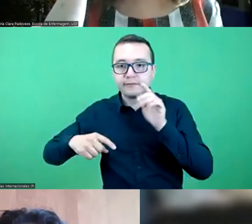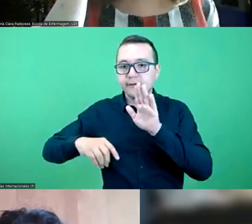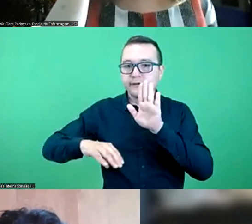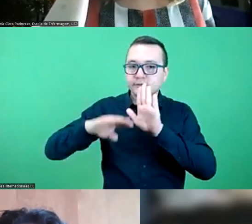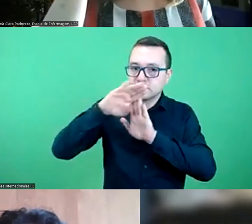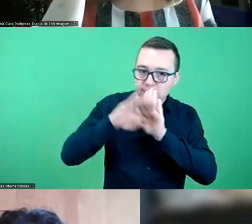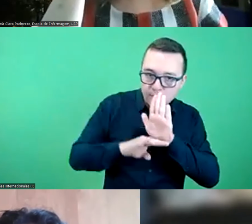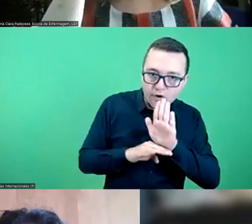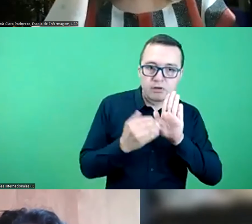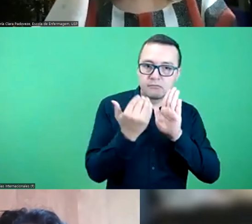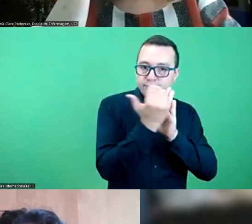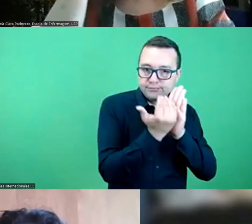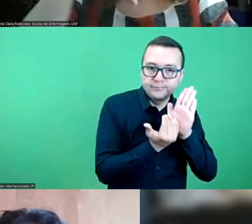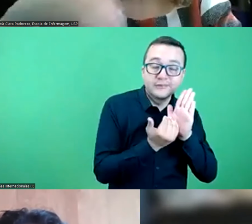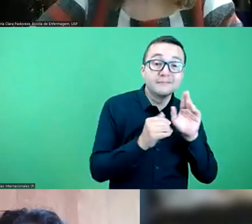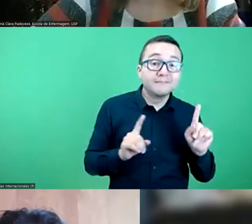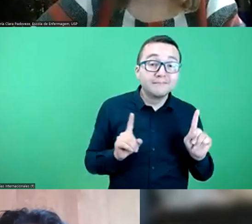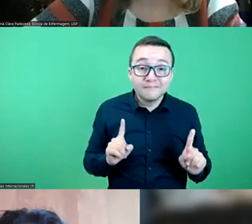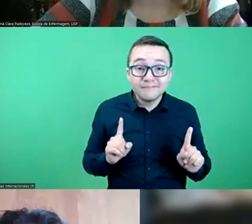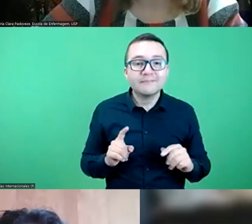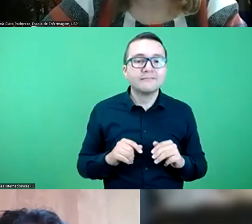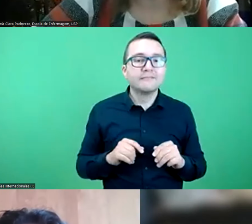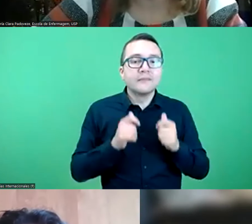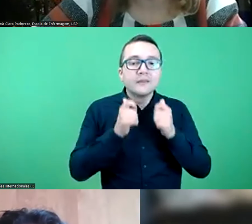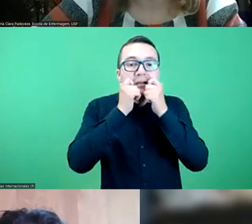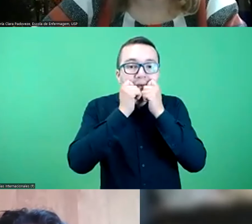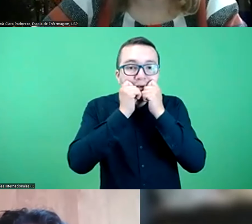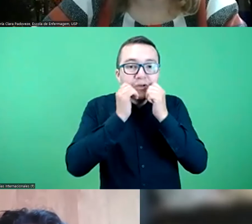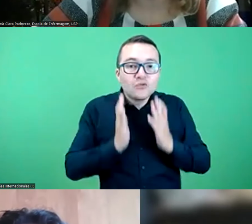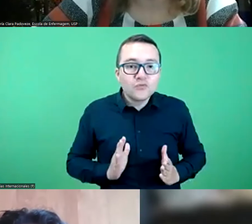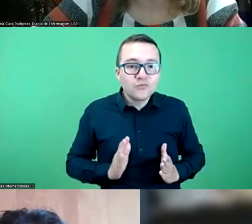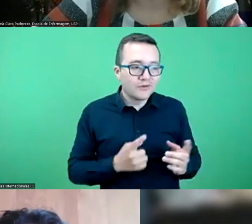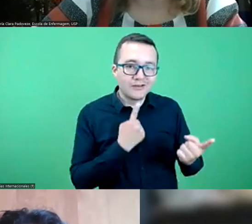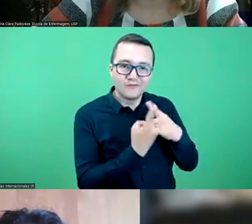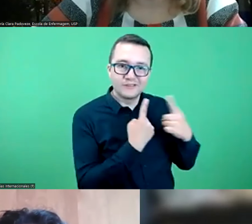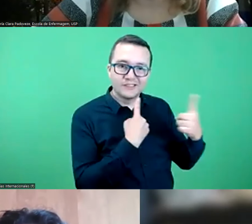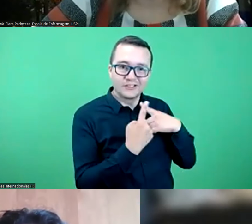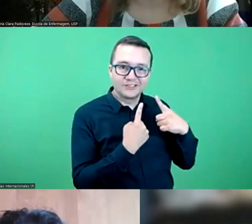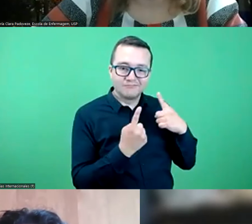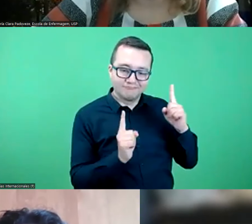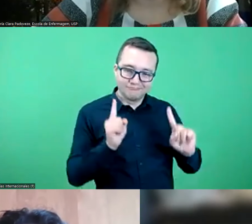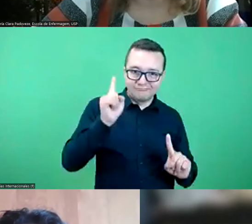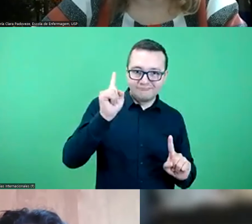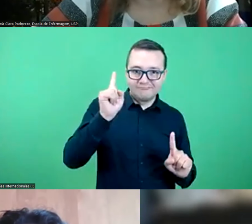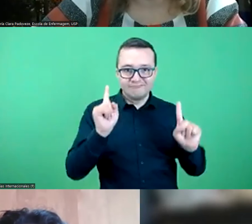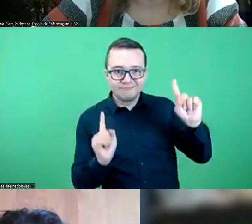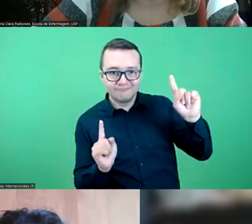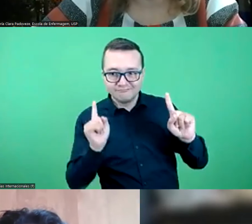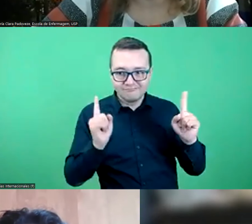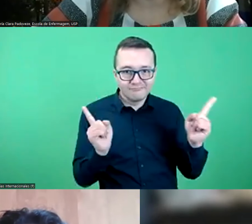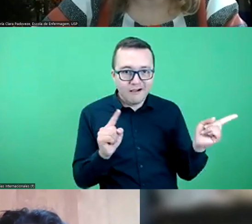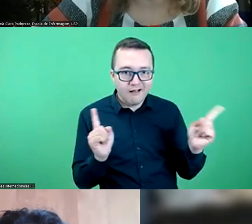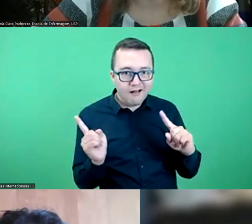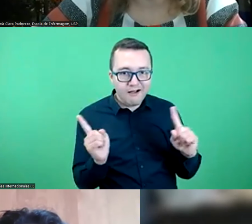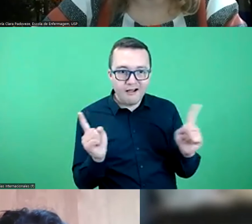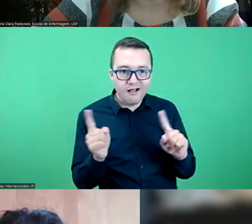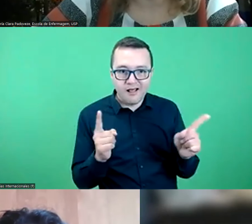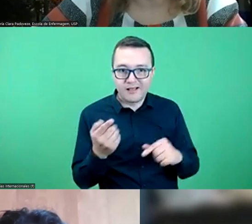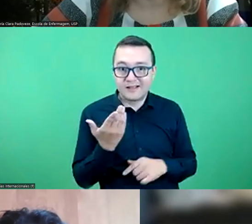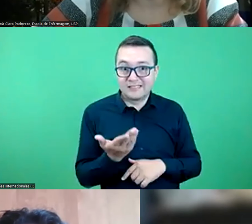las relaciones humanas que esto implica. Y cuando hablamos de relaciones humanas, nos referimos a ese